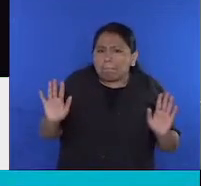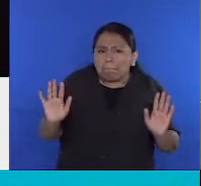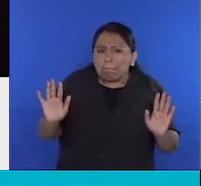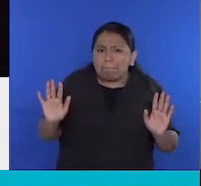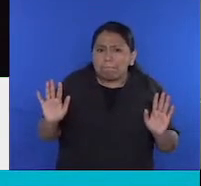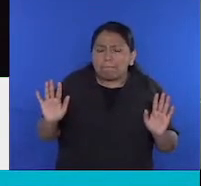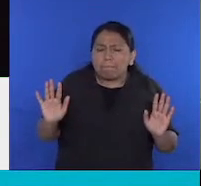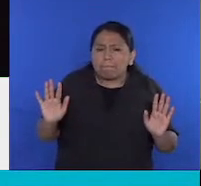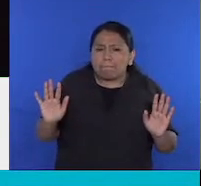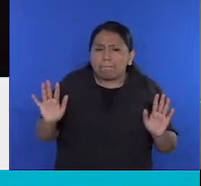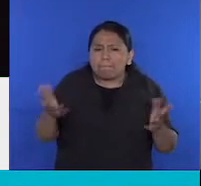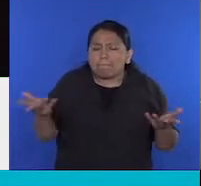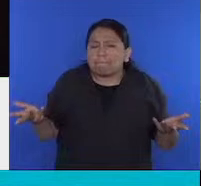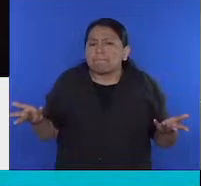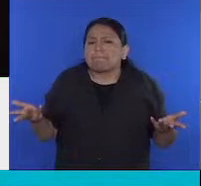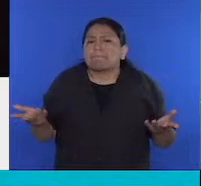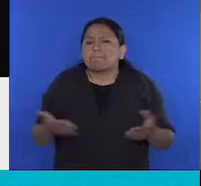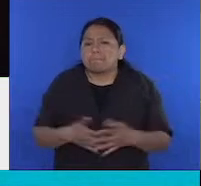Yo creo que es